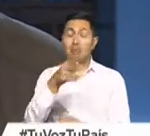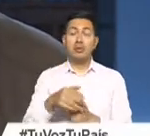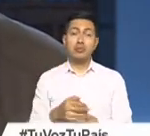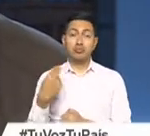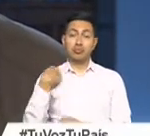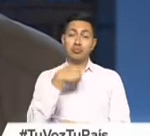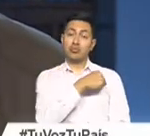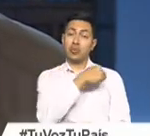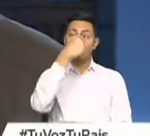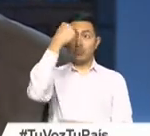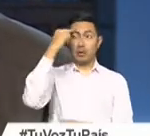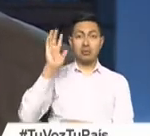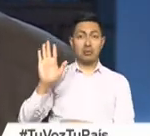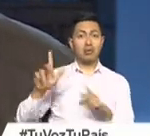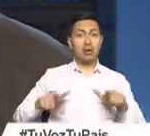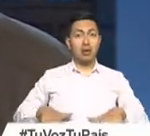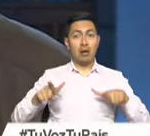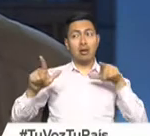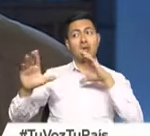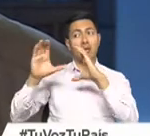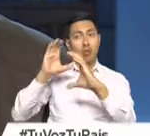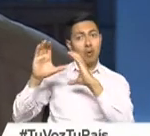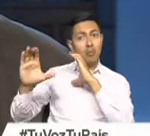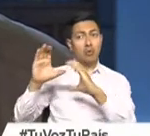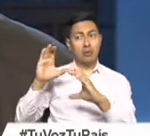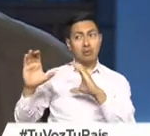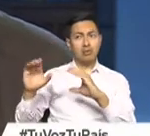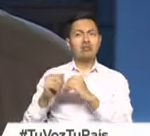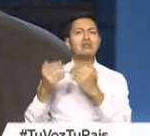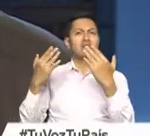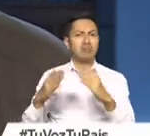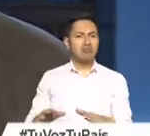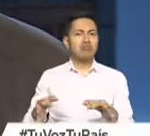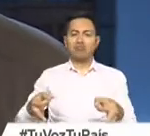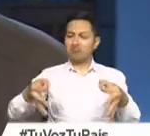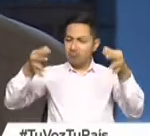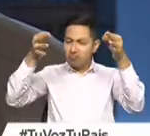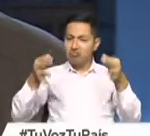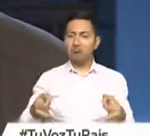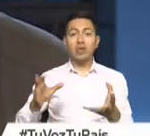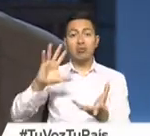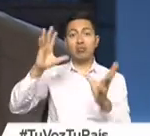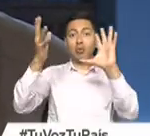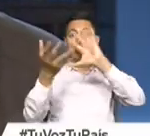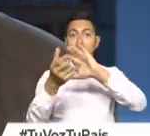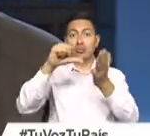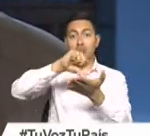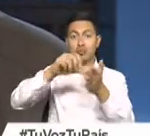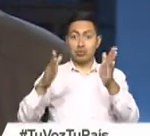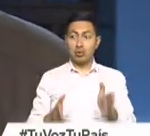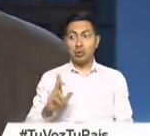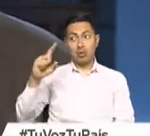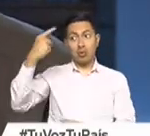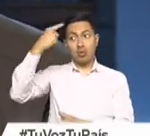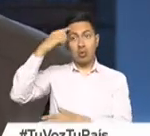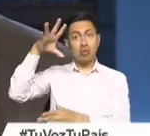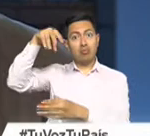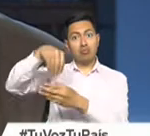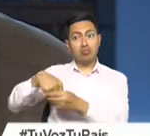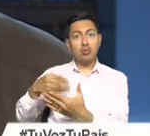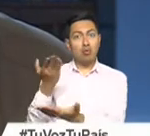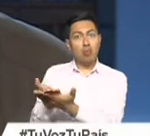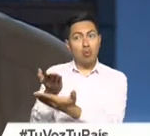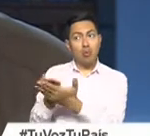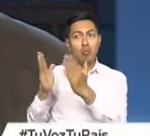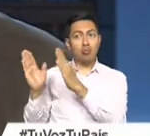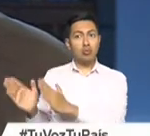con el compañero Lenín, que está absolutamente garantizada la Revolución Ciudadana en sus postulados, en todo lo que ha